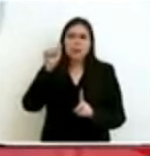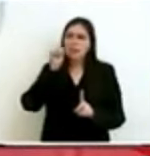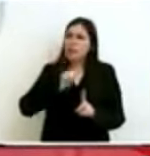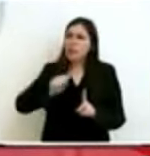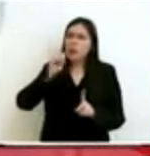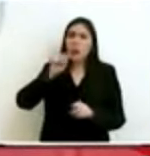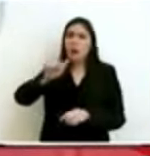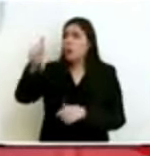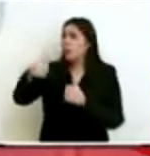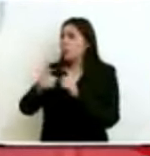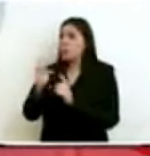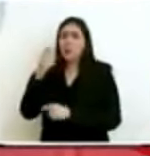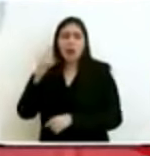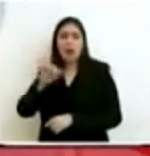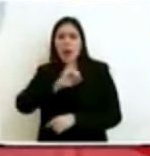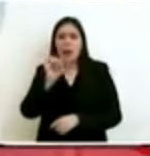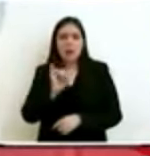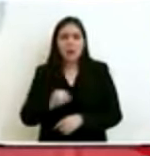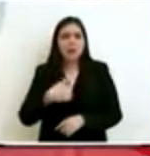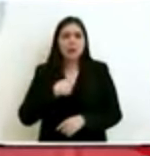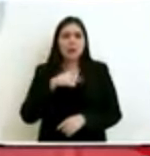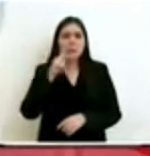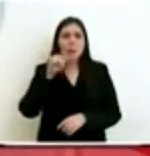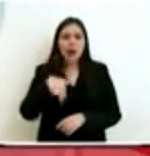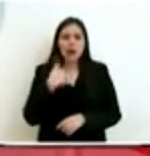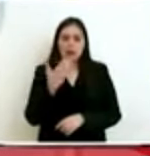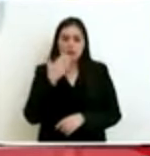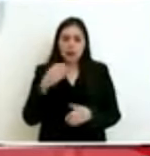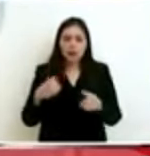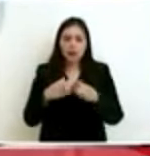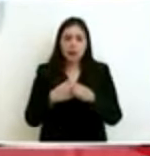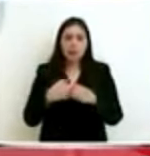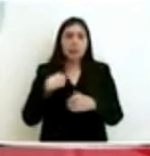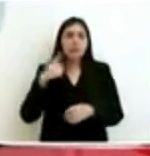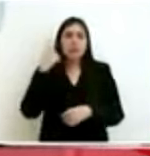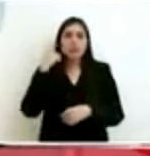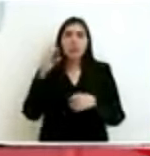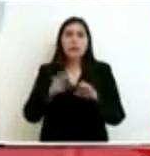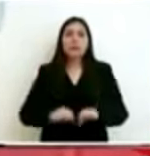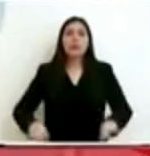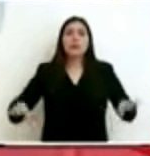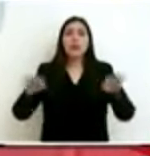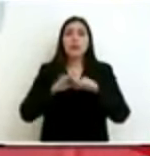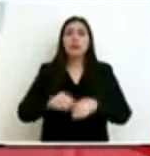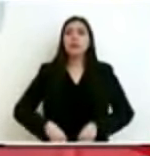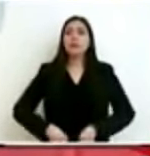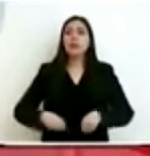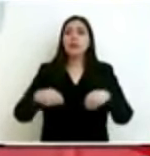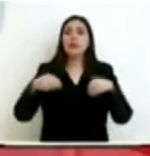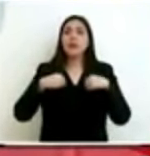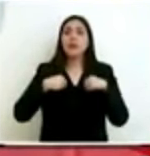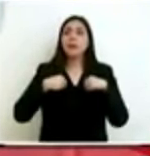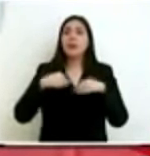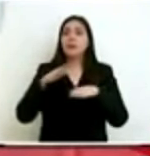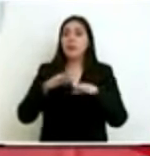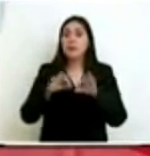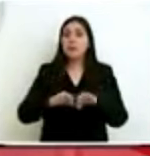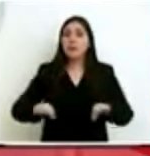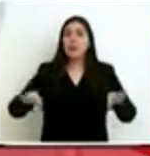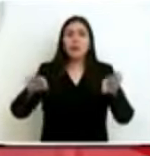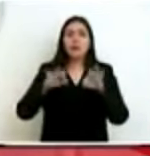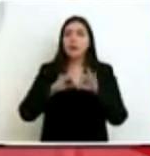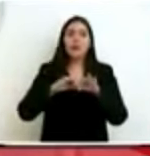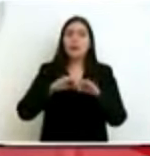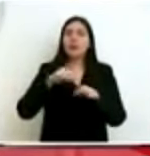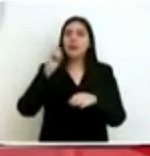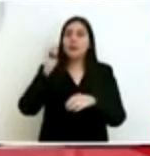formé y siempre escuché que lo más importante en la vida es defender la libertad, la dignidad